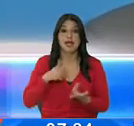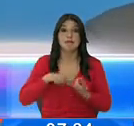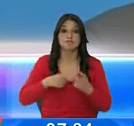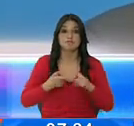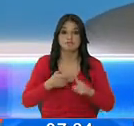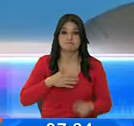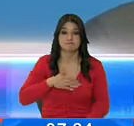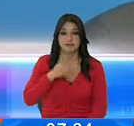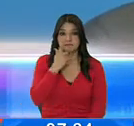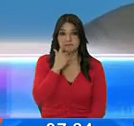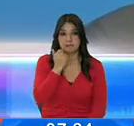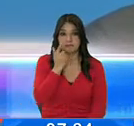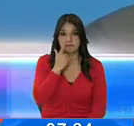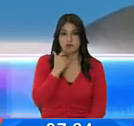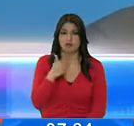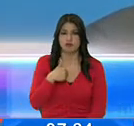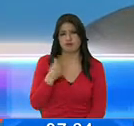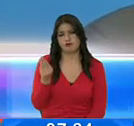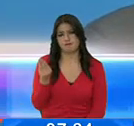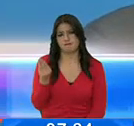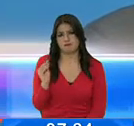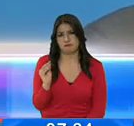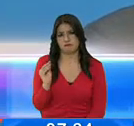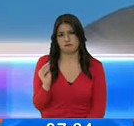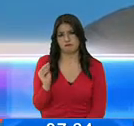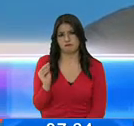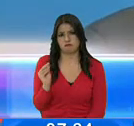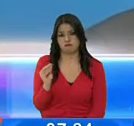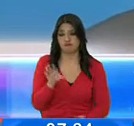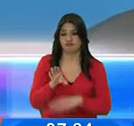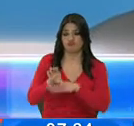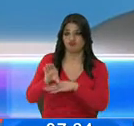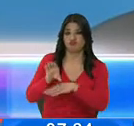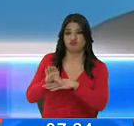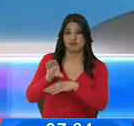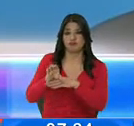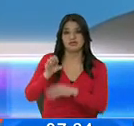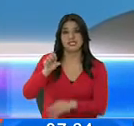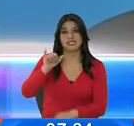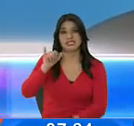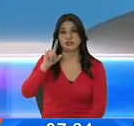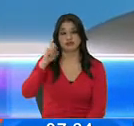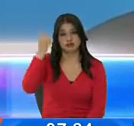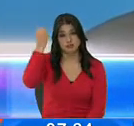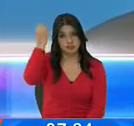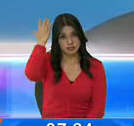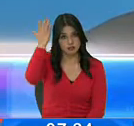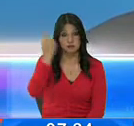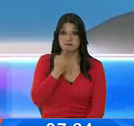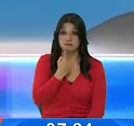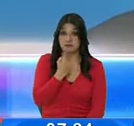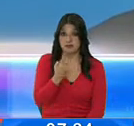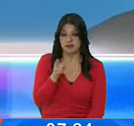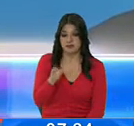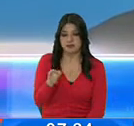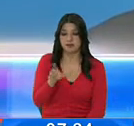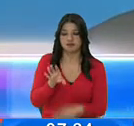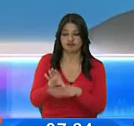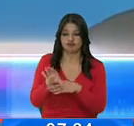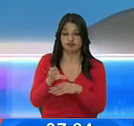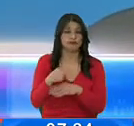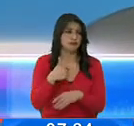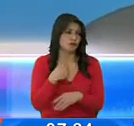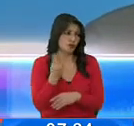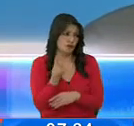y que cuando yo era muchacho me dio un consejo si estuviera en valle él me dijo en algún momento yo muy